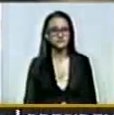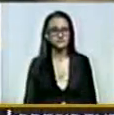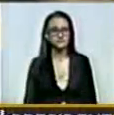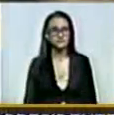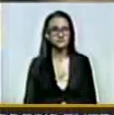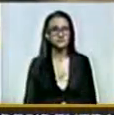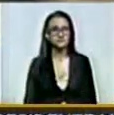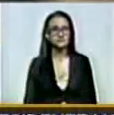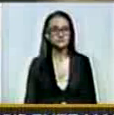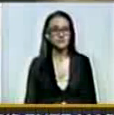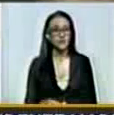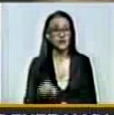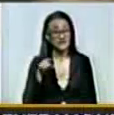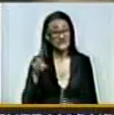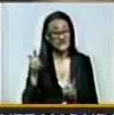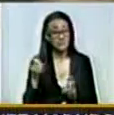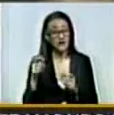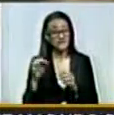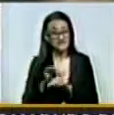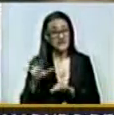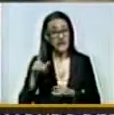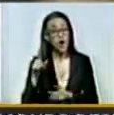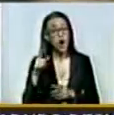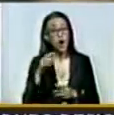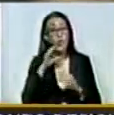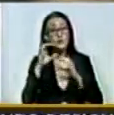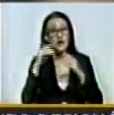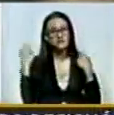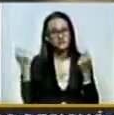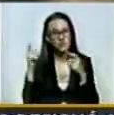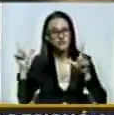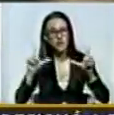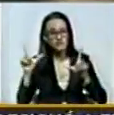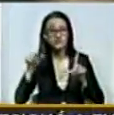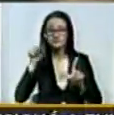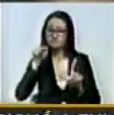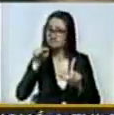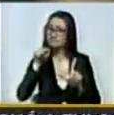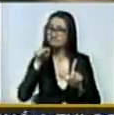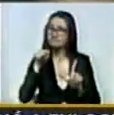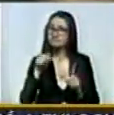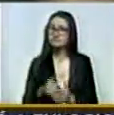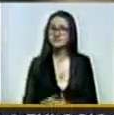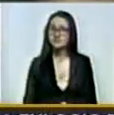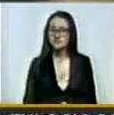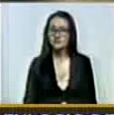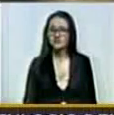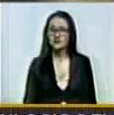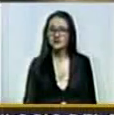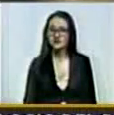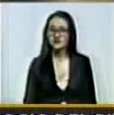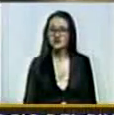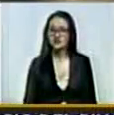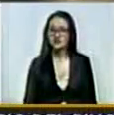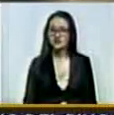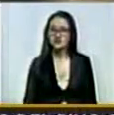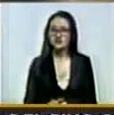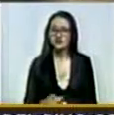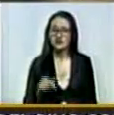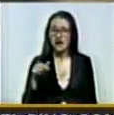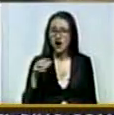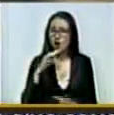particularmente en el campo de la comunicación. Hay una asimetría tremenda entre las herramientas de